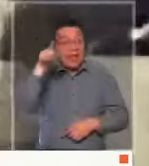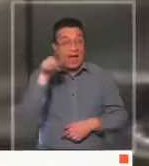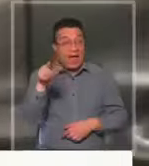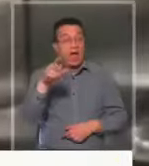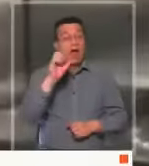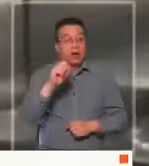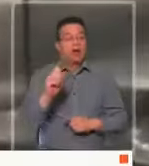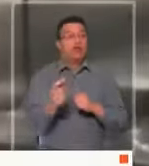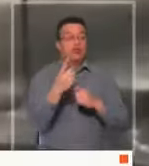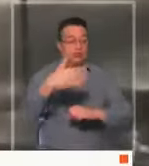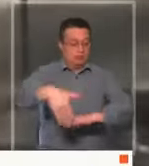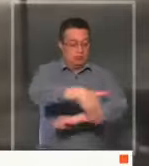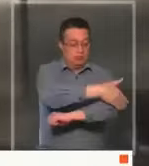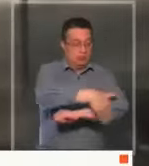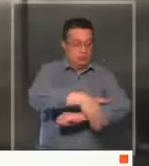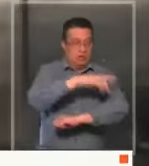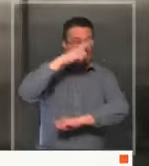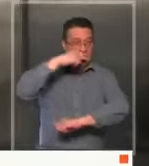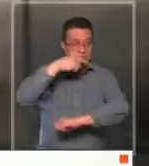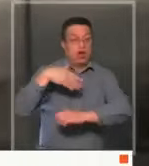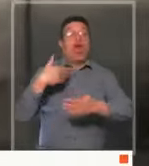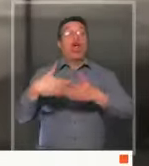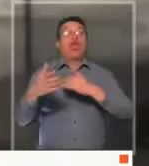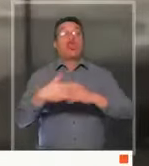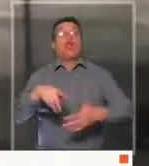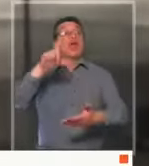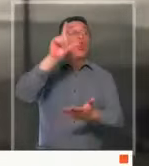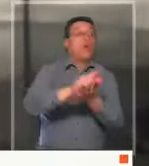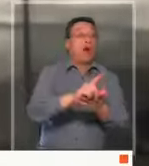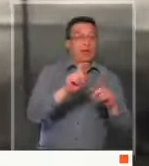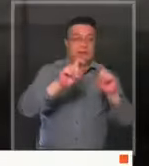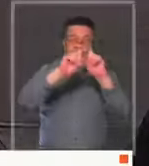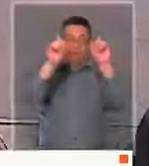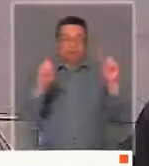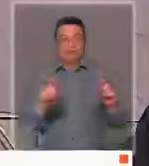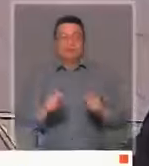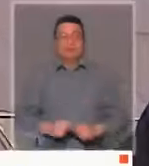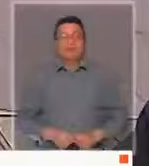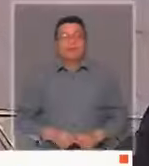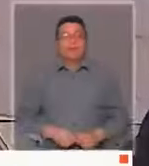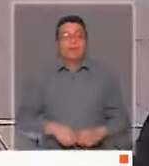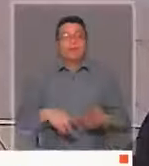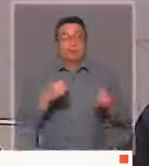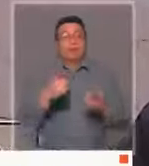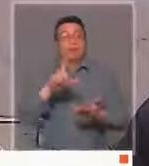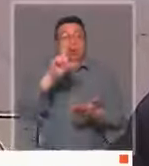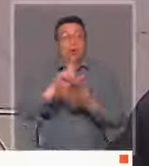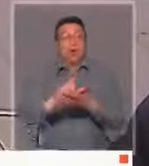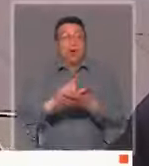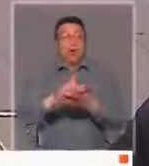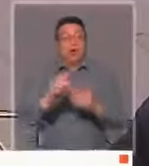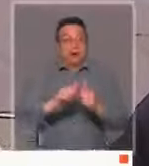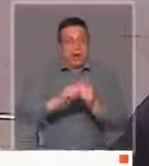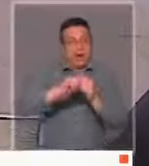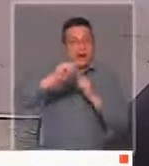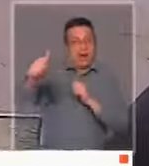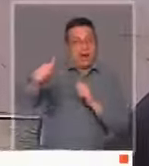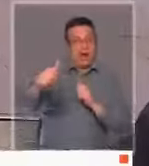creación de un barrio rojo. ¿Dónde instalarlo? Es una gran incógnita. Sería una zona alejada,